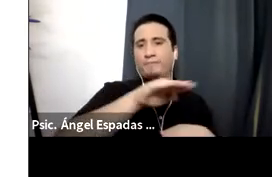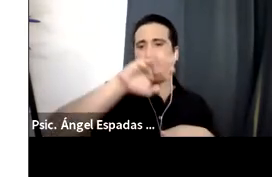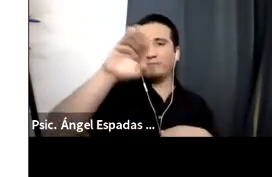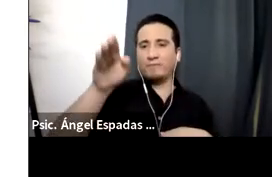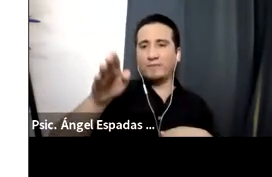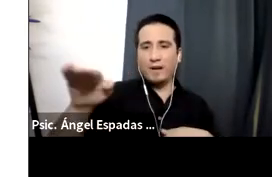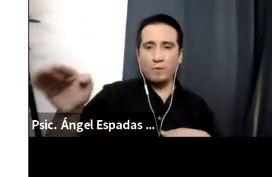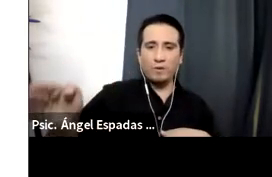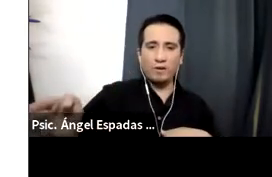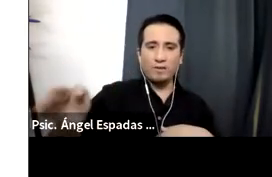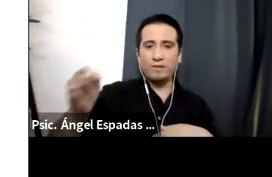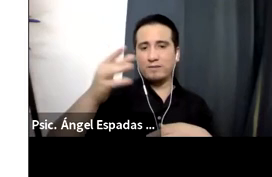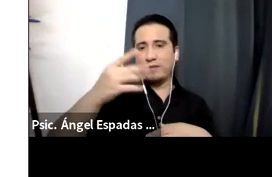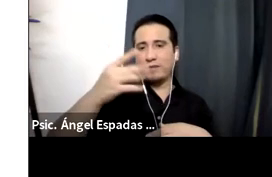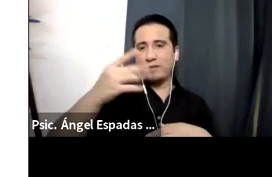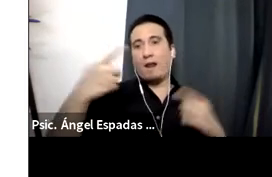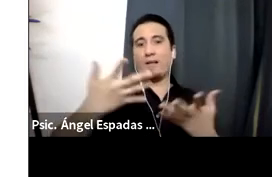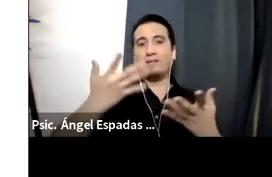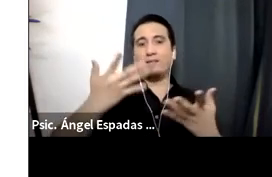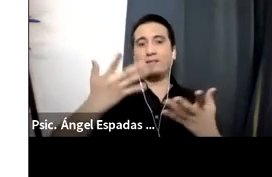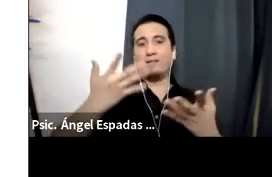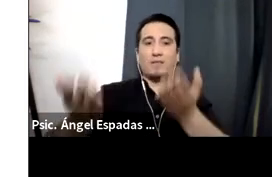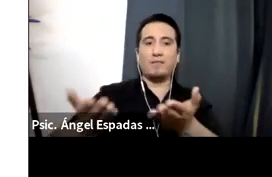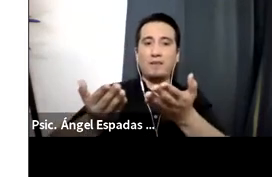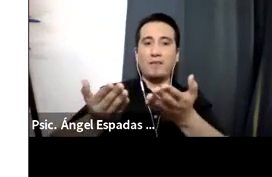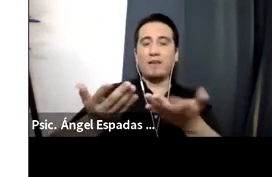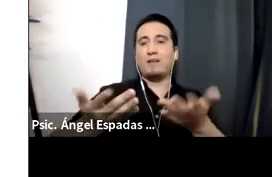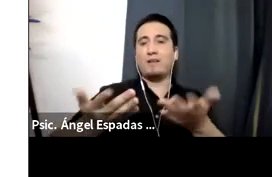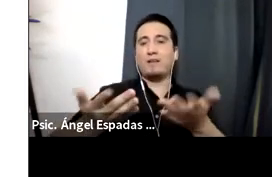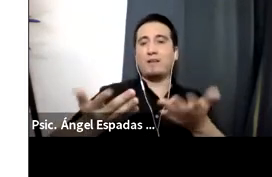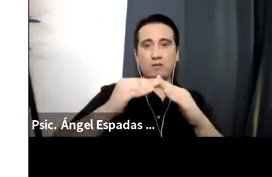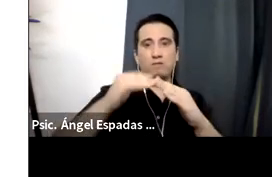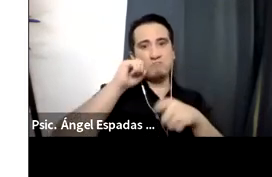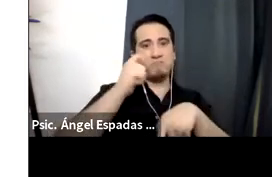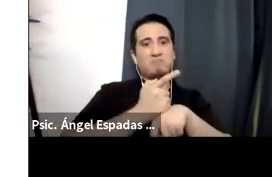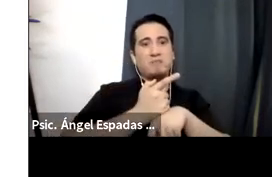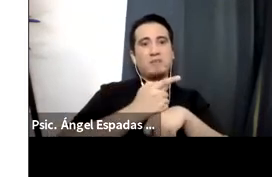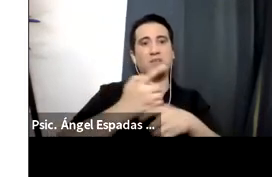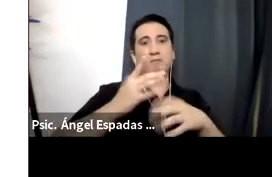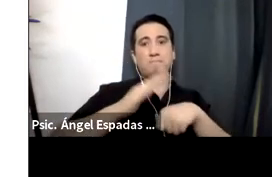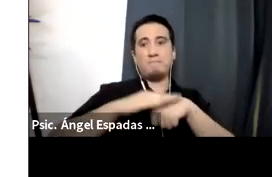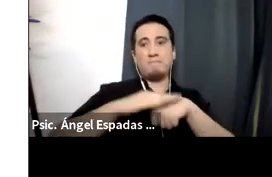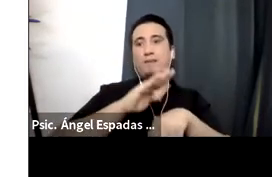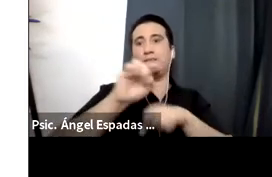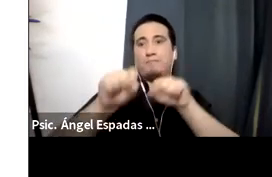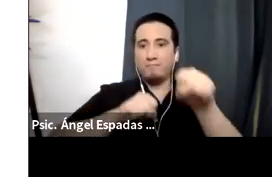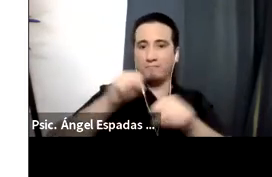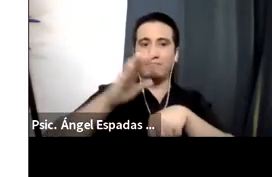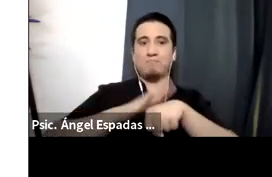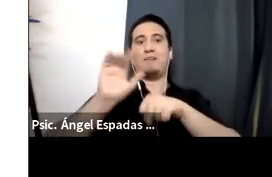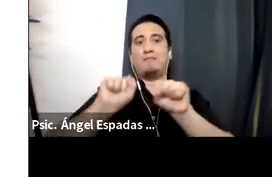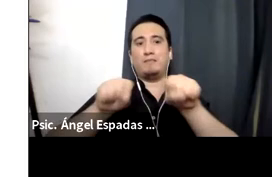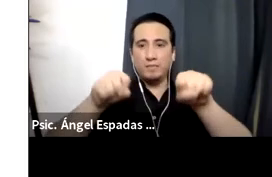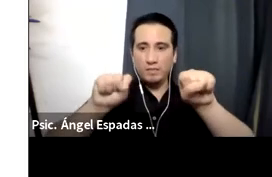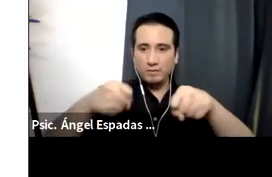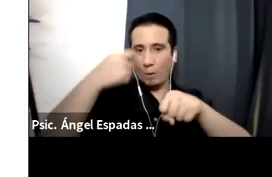Para poder hacer las entregas a domicilio, vimos un incremento, ¿no? De bicicletas o de motocicletas para